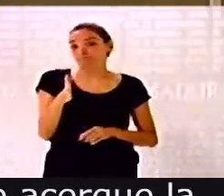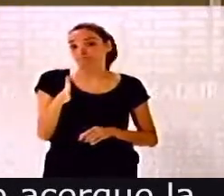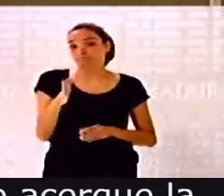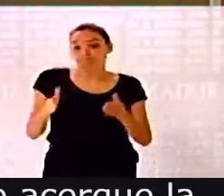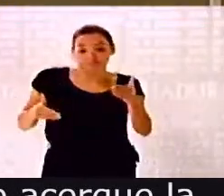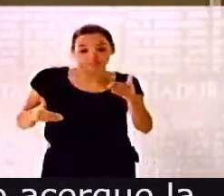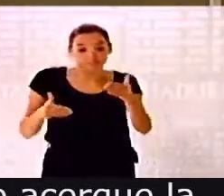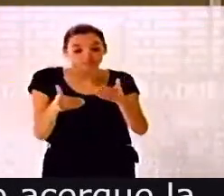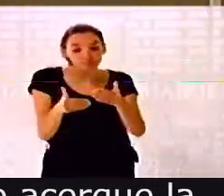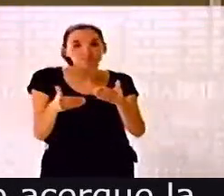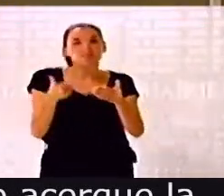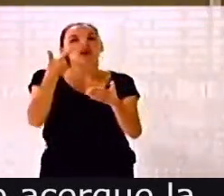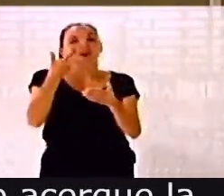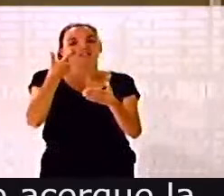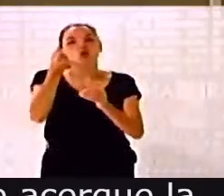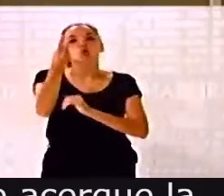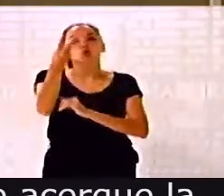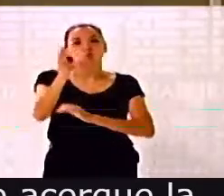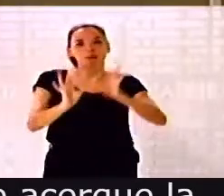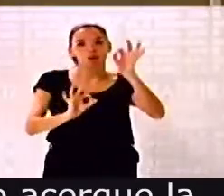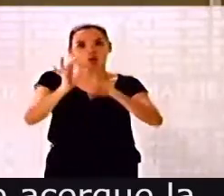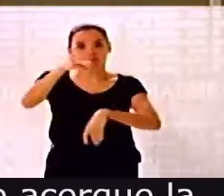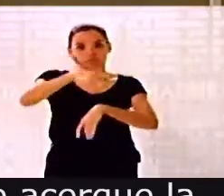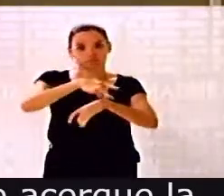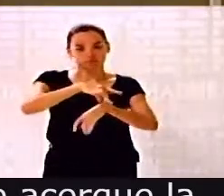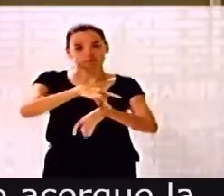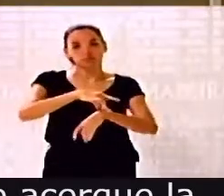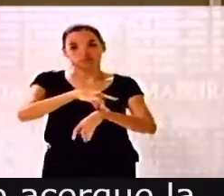tendremos los datos de incidencia